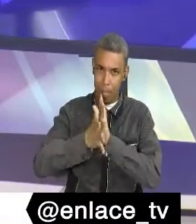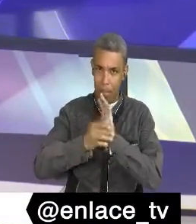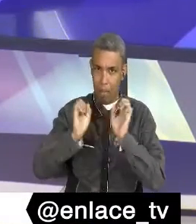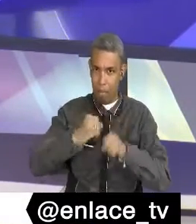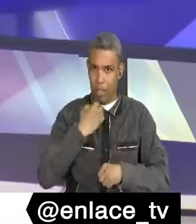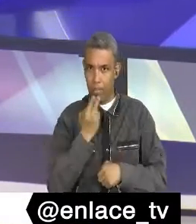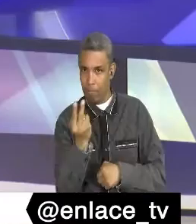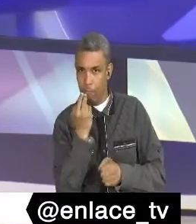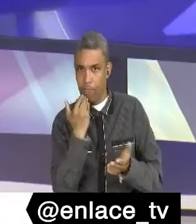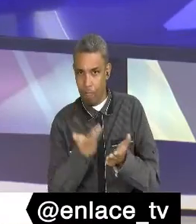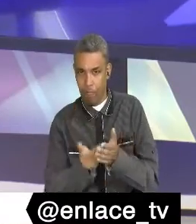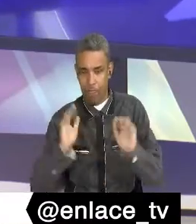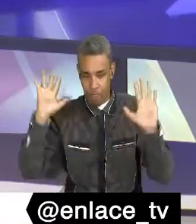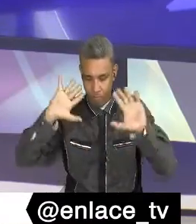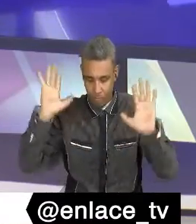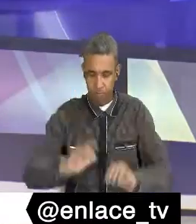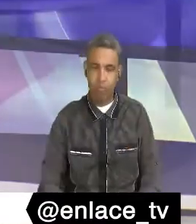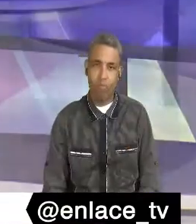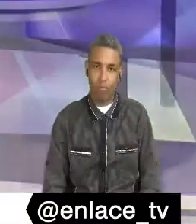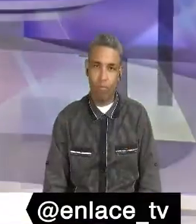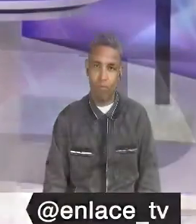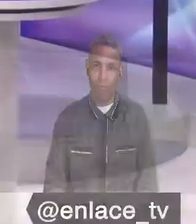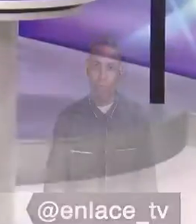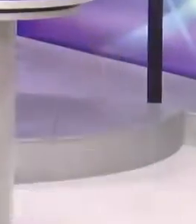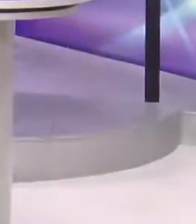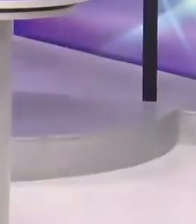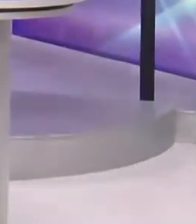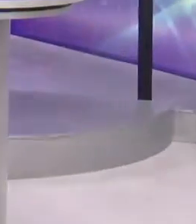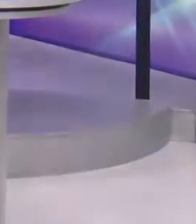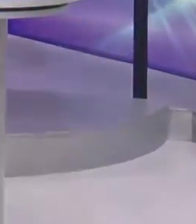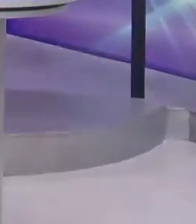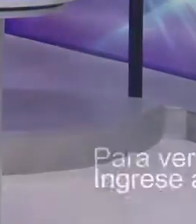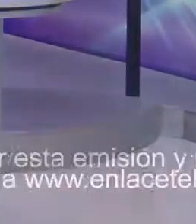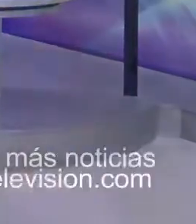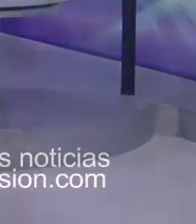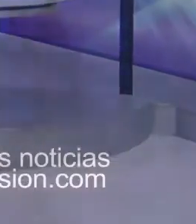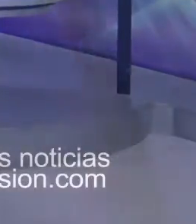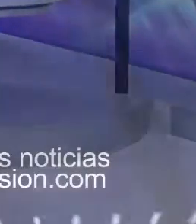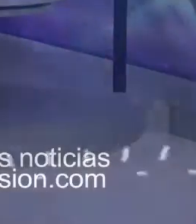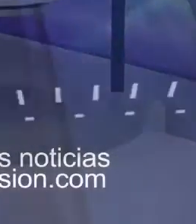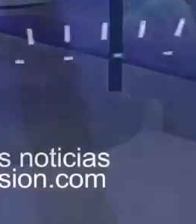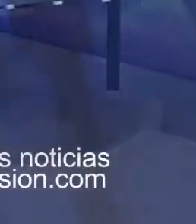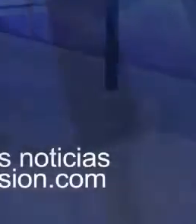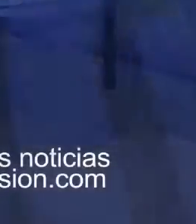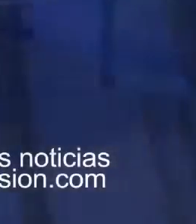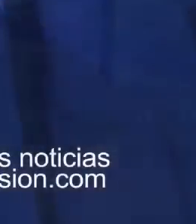Noticias. Feliz tarde para todos. Sí, me fui para mí.